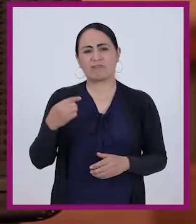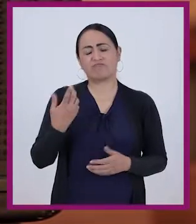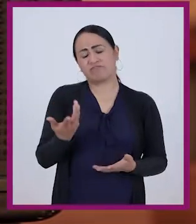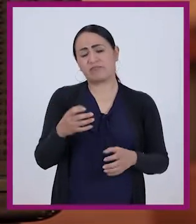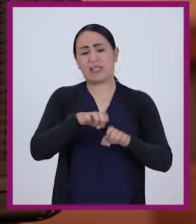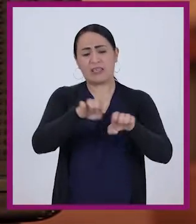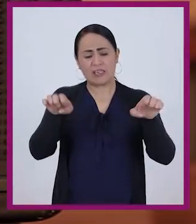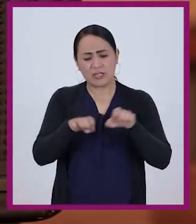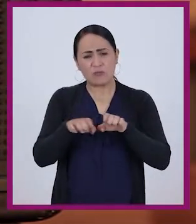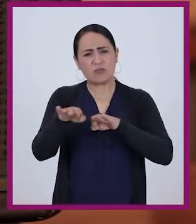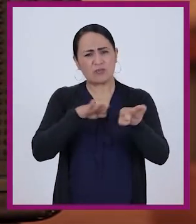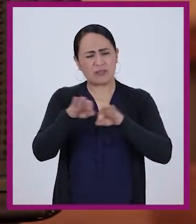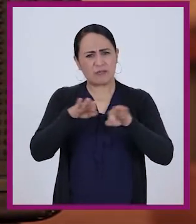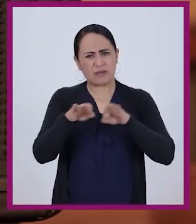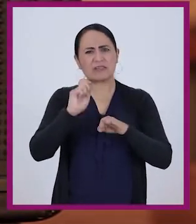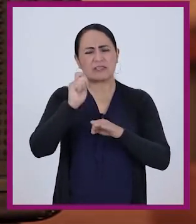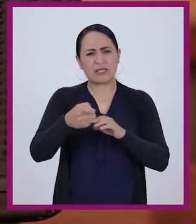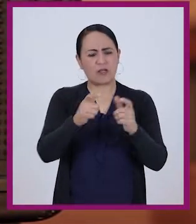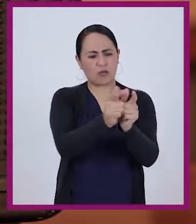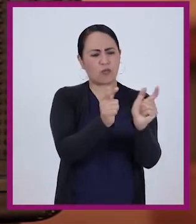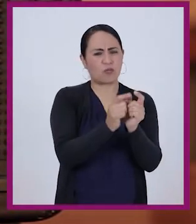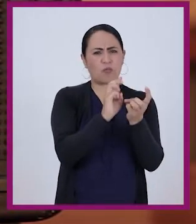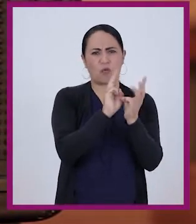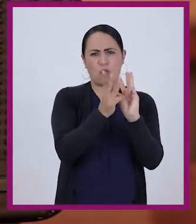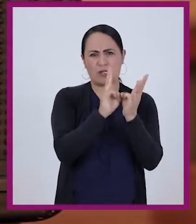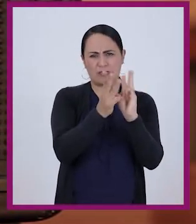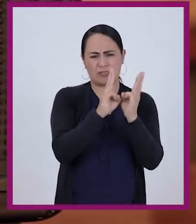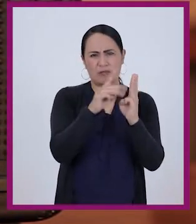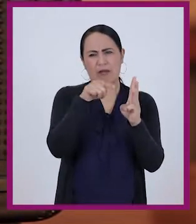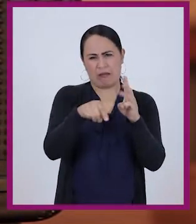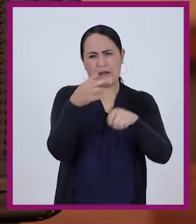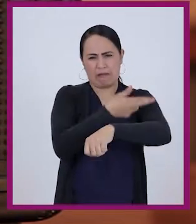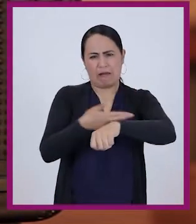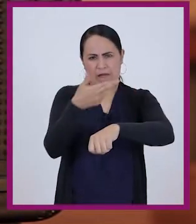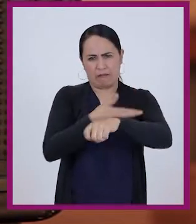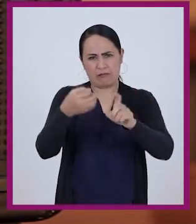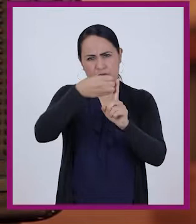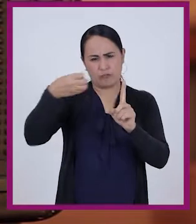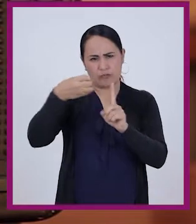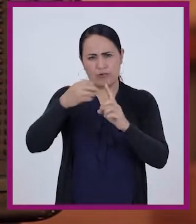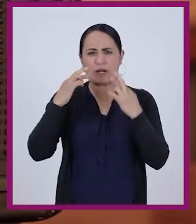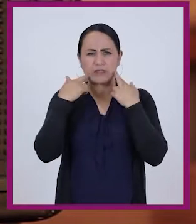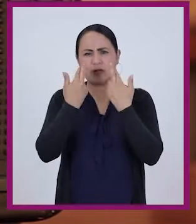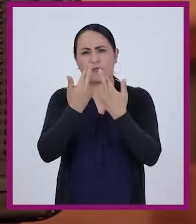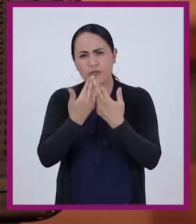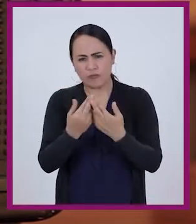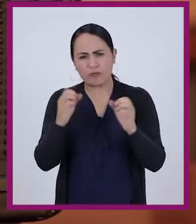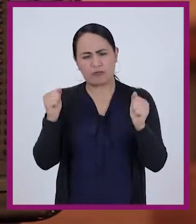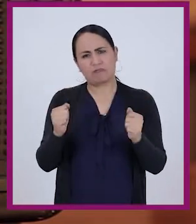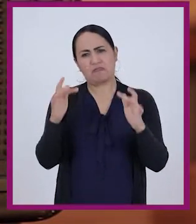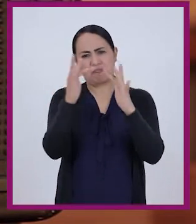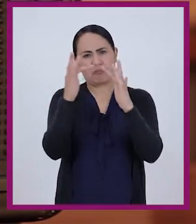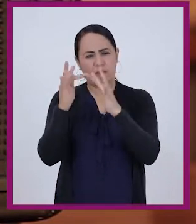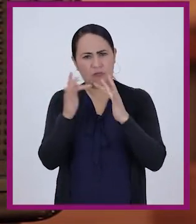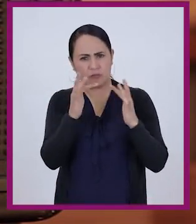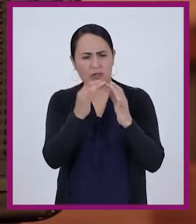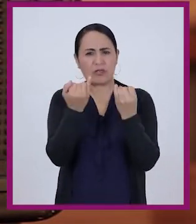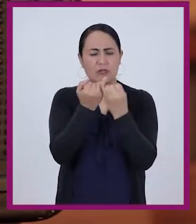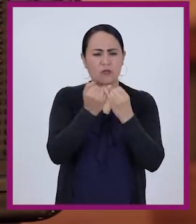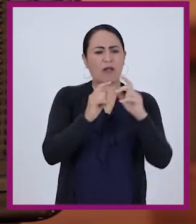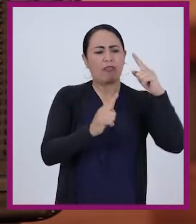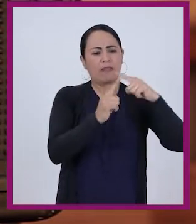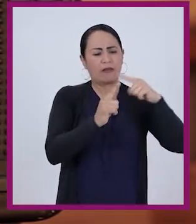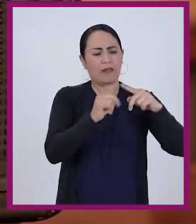Para trabajar en equipo solemos hacer un grupo de WhatsApp en donde podamos organizarnos, agendar las reuniones que hagan falta